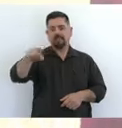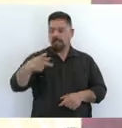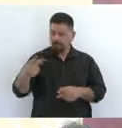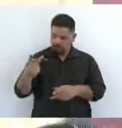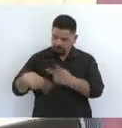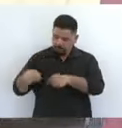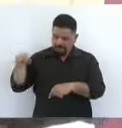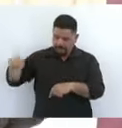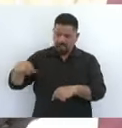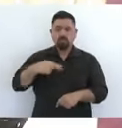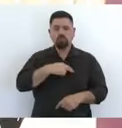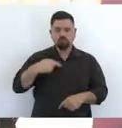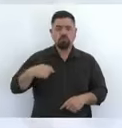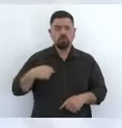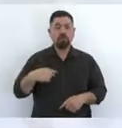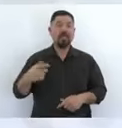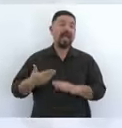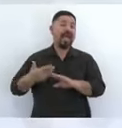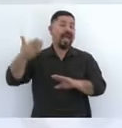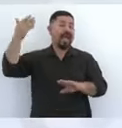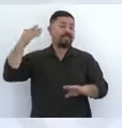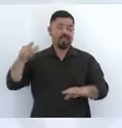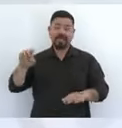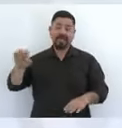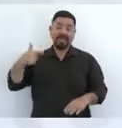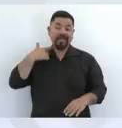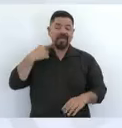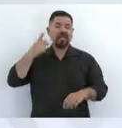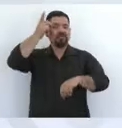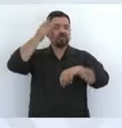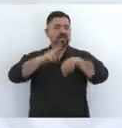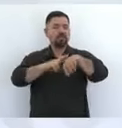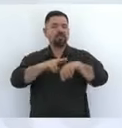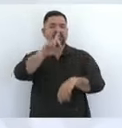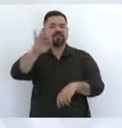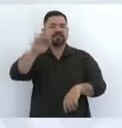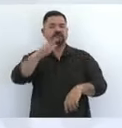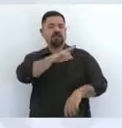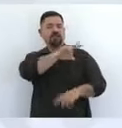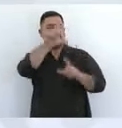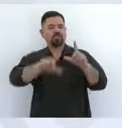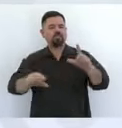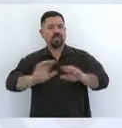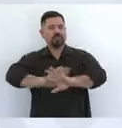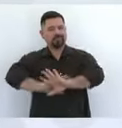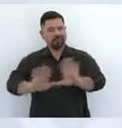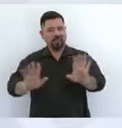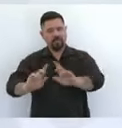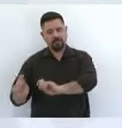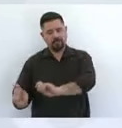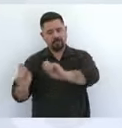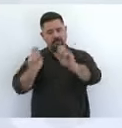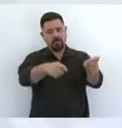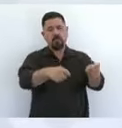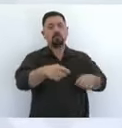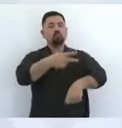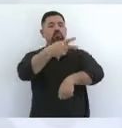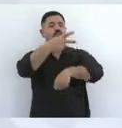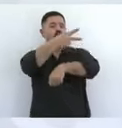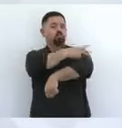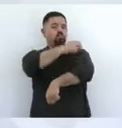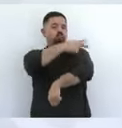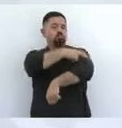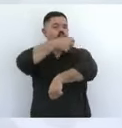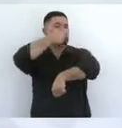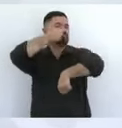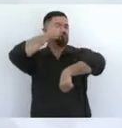Antes ella era la directora del DIF nacional y ahora ya es la